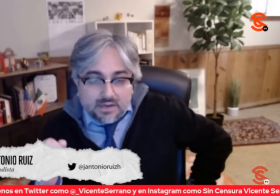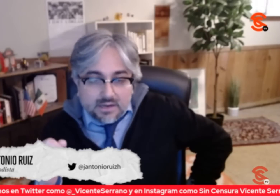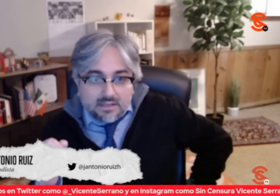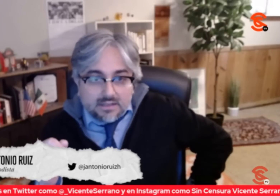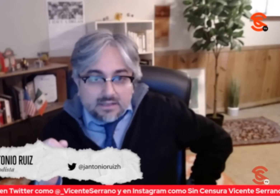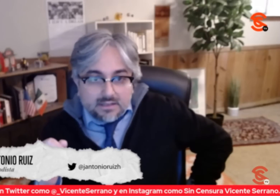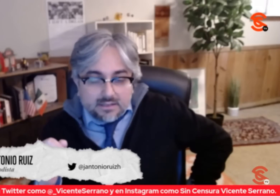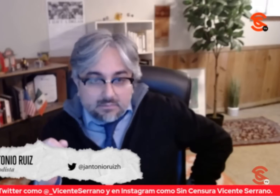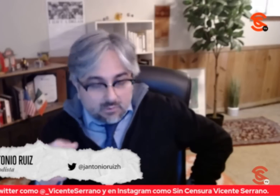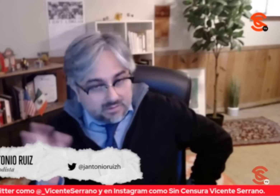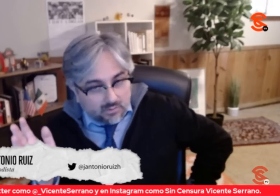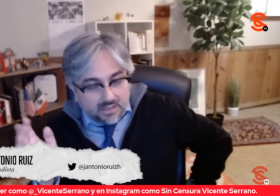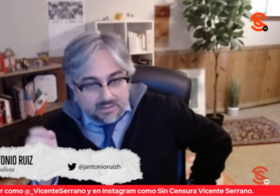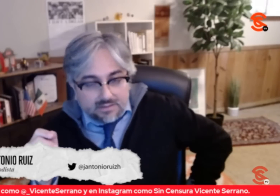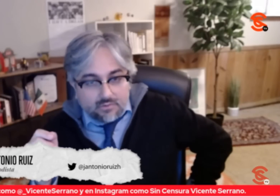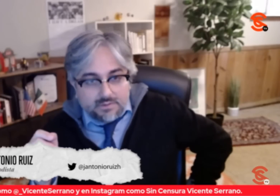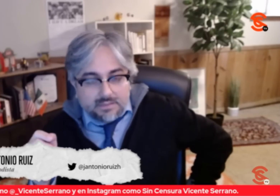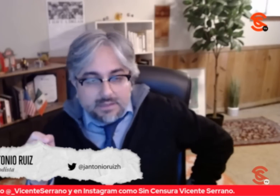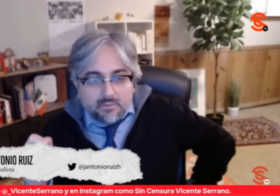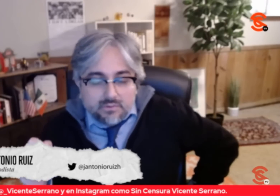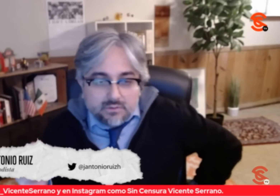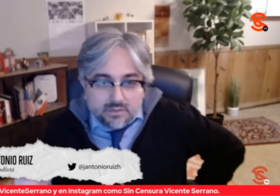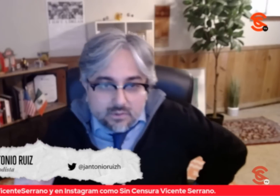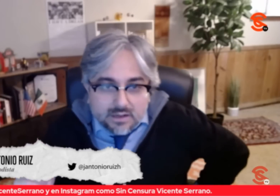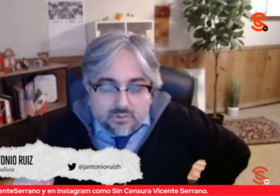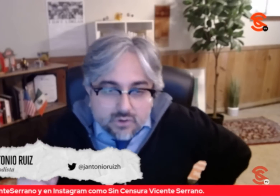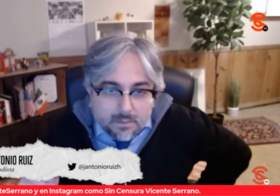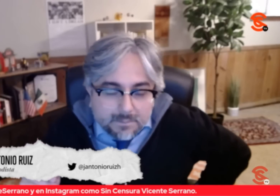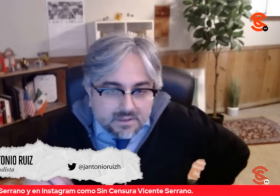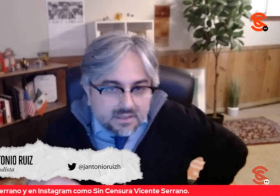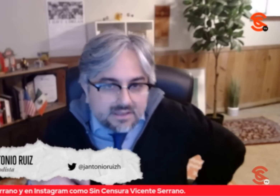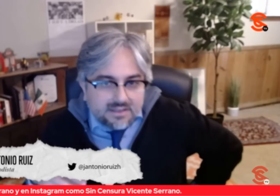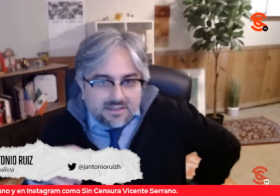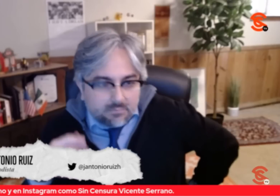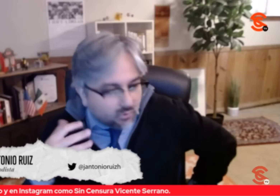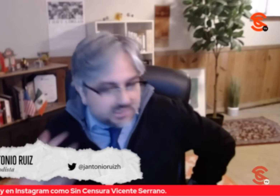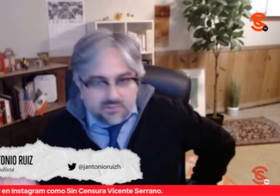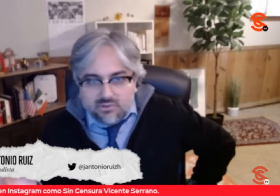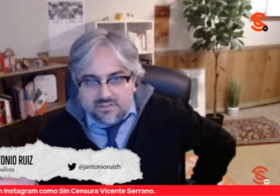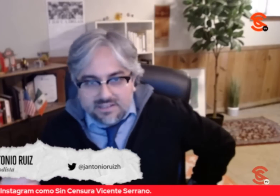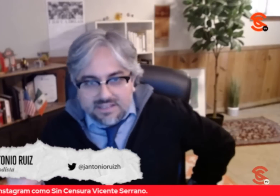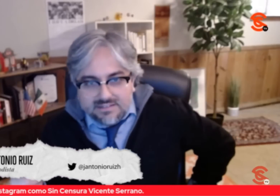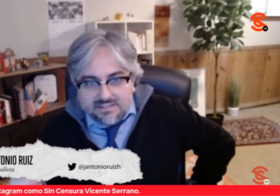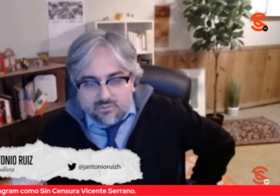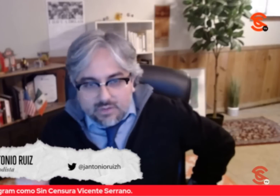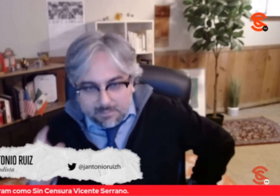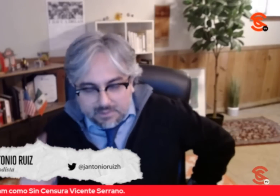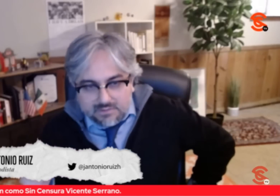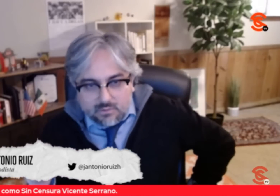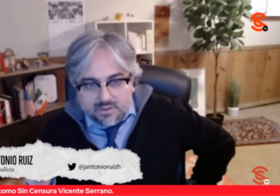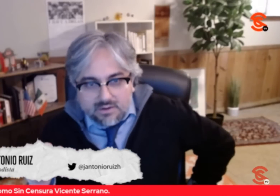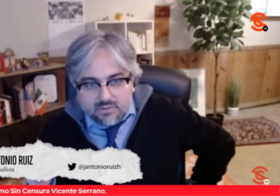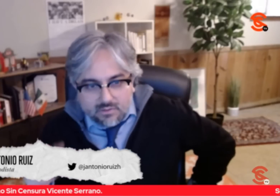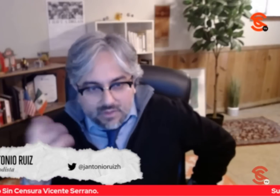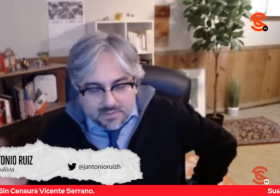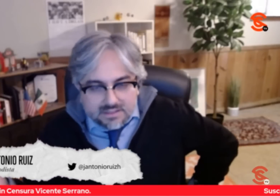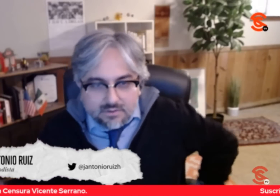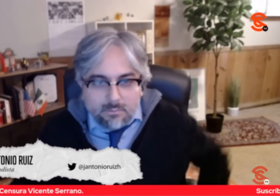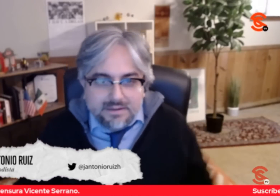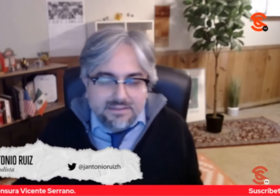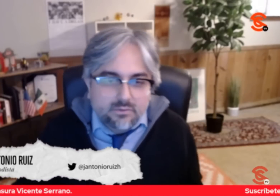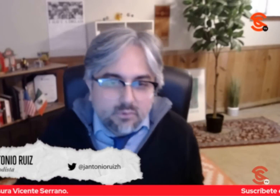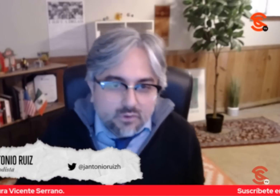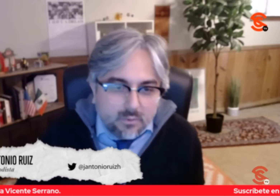abuso sexual, una señora que dice que fue víctima de abuso sexual de Donald Trump. Muchas cosas aquí en Sin Censura, pero antes de cualquier cosa, don